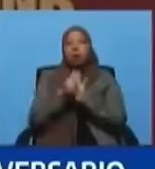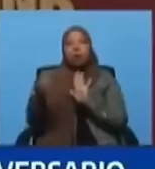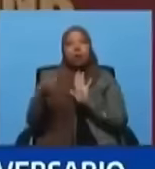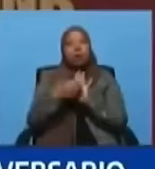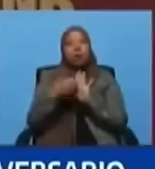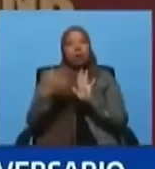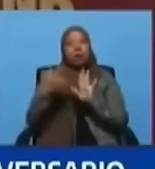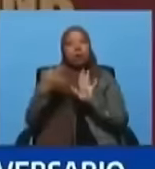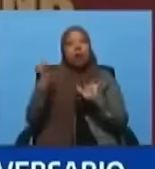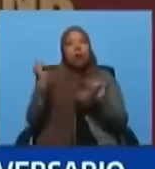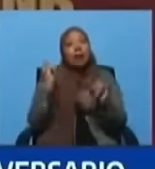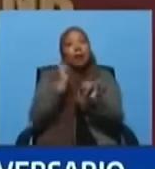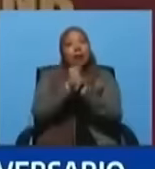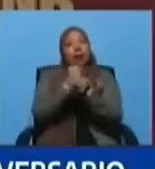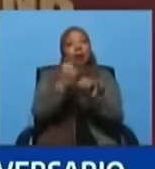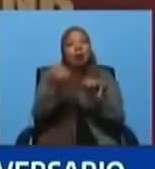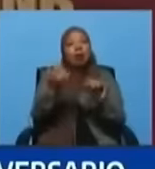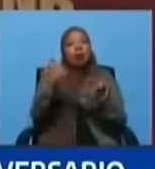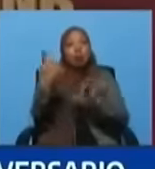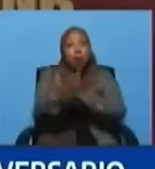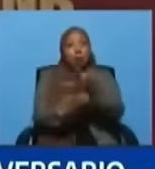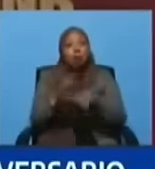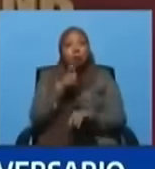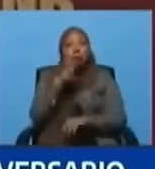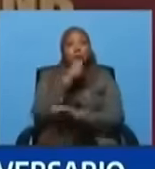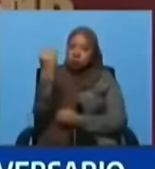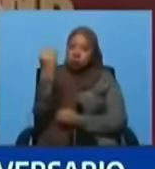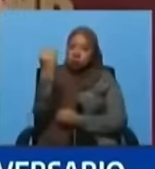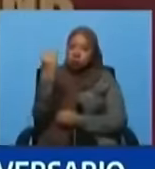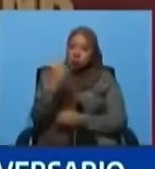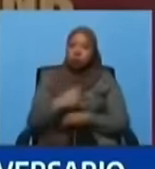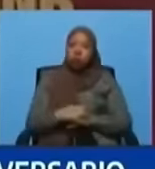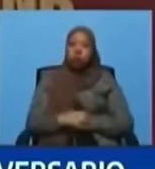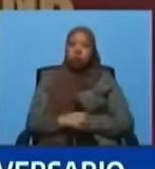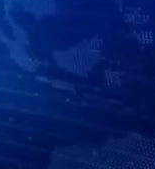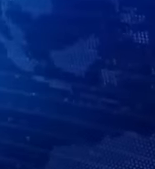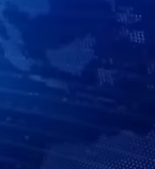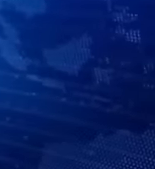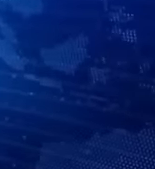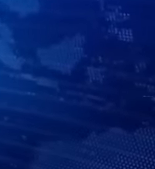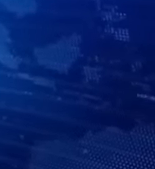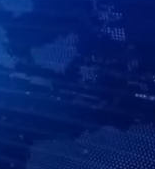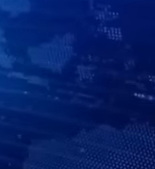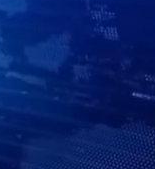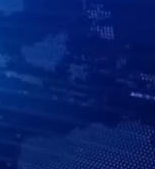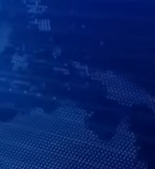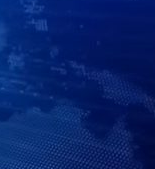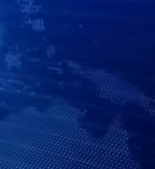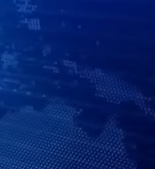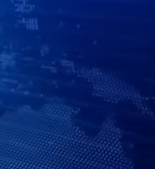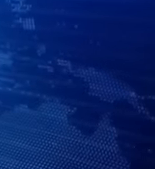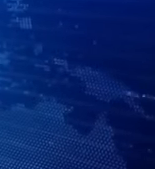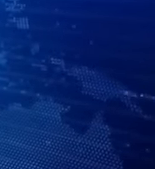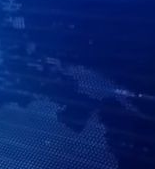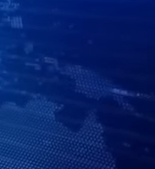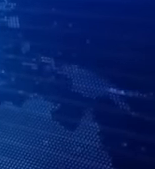el dictador de Venezuela verdad Nicolás Maduro ahora por otra parte con alguien de Los cercanos a Nicolás Maduro como